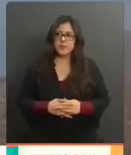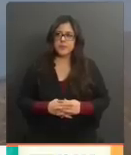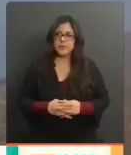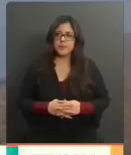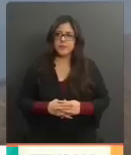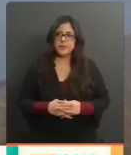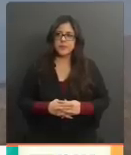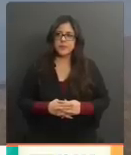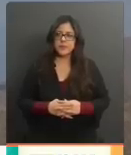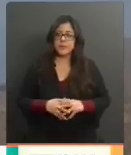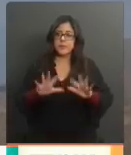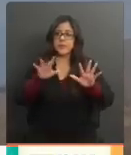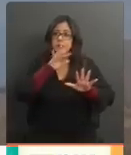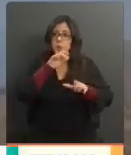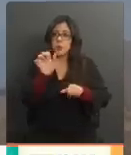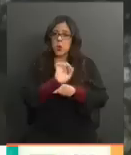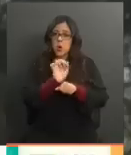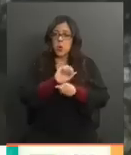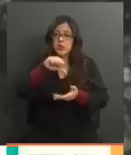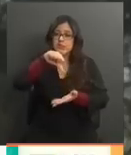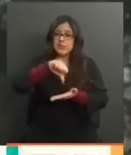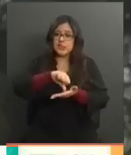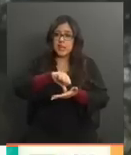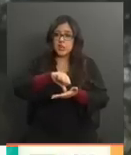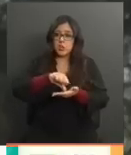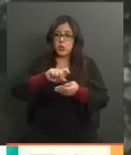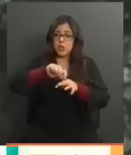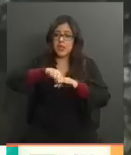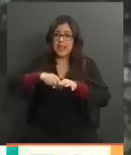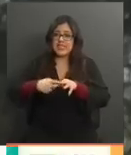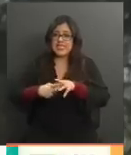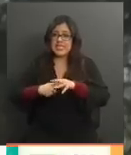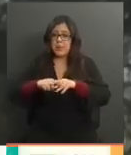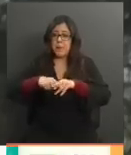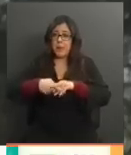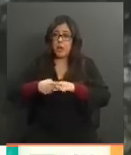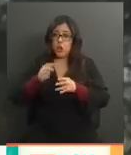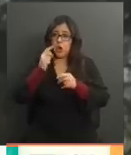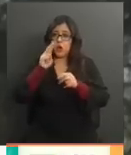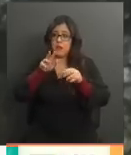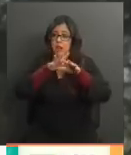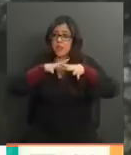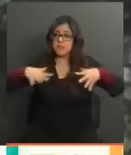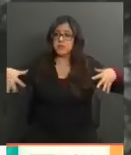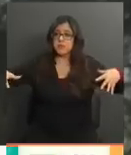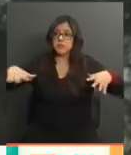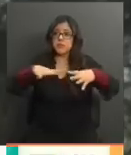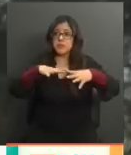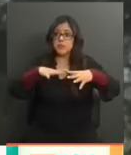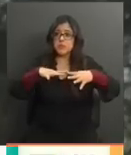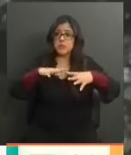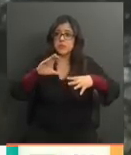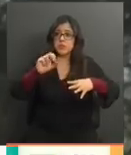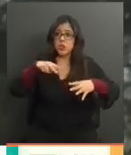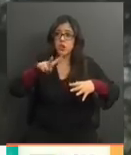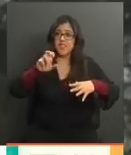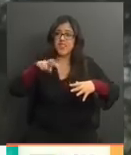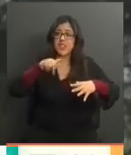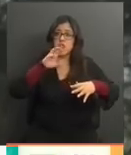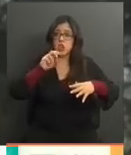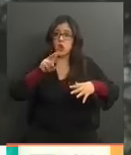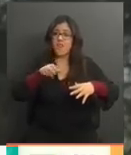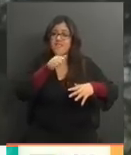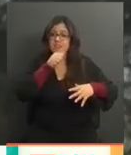A unos 10 minutos en auto desde el centro de Chimbarongo está este embalse, se llama Convento Viejo, y nos han dicho que